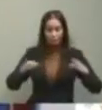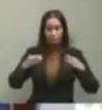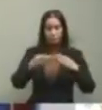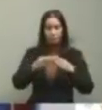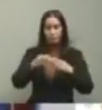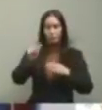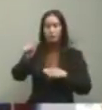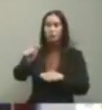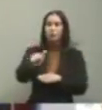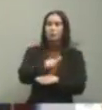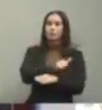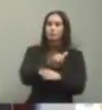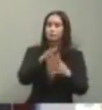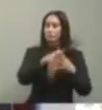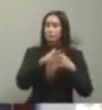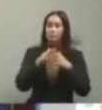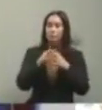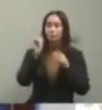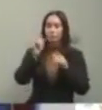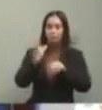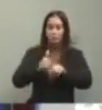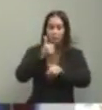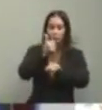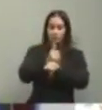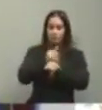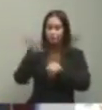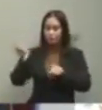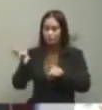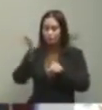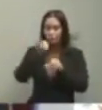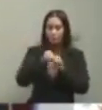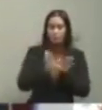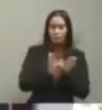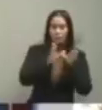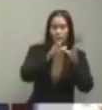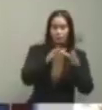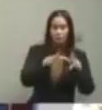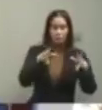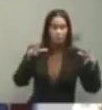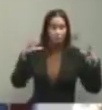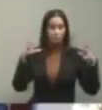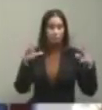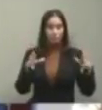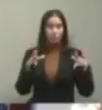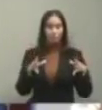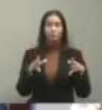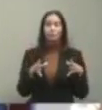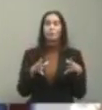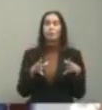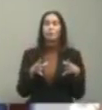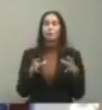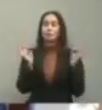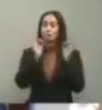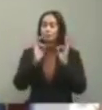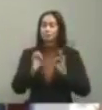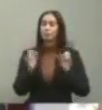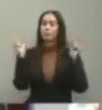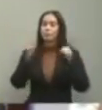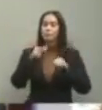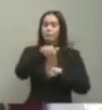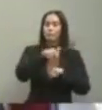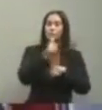américas de una unidad para aislamiento de mayor capacidad de manera que podamos tener allí